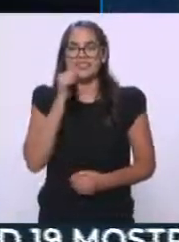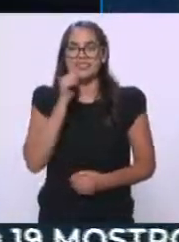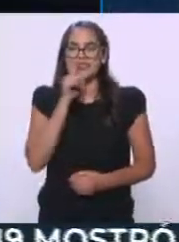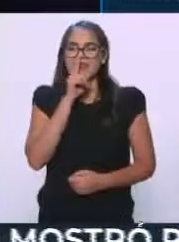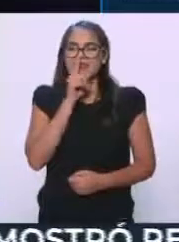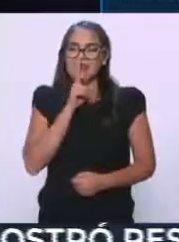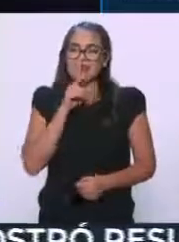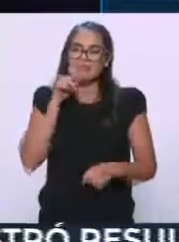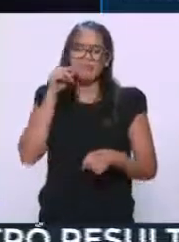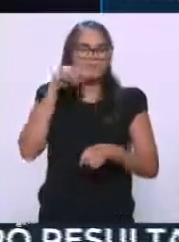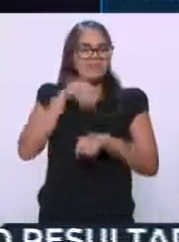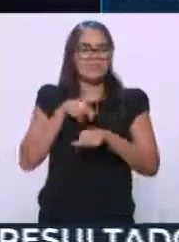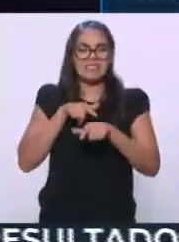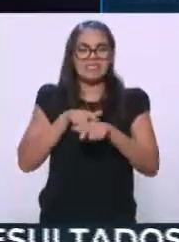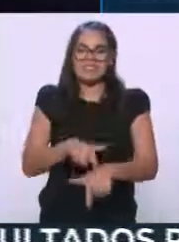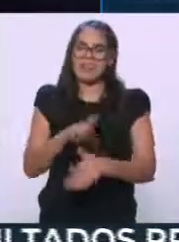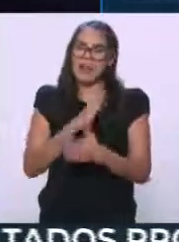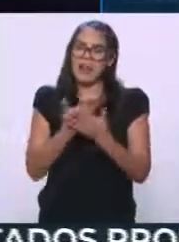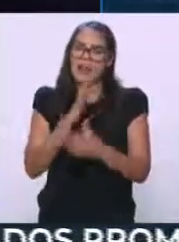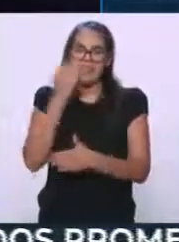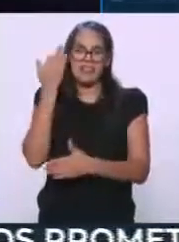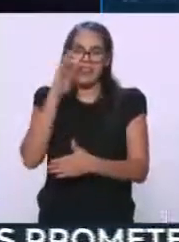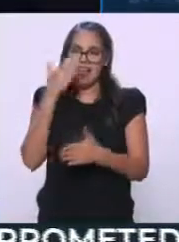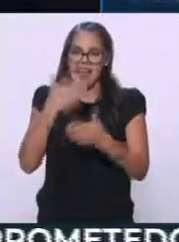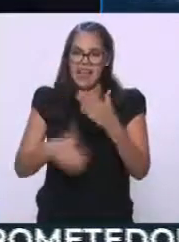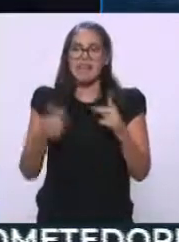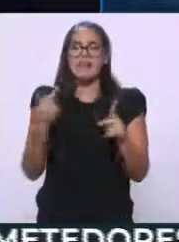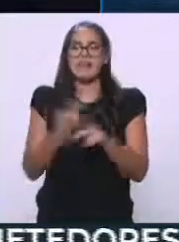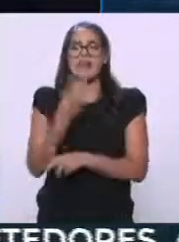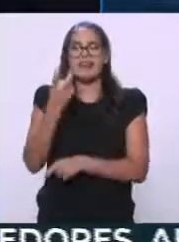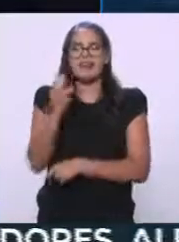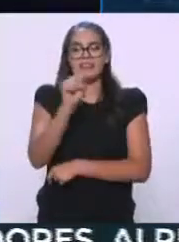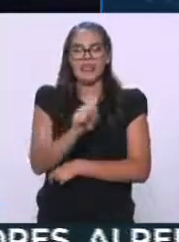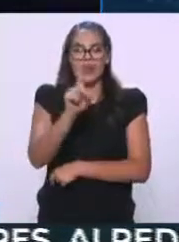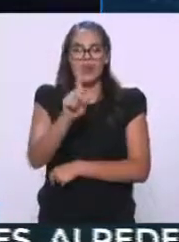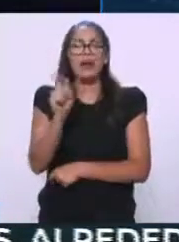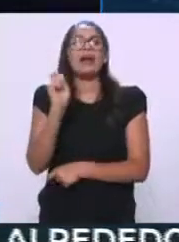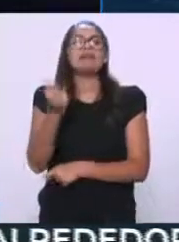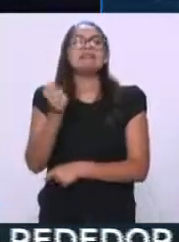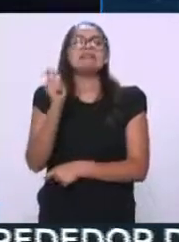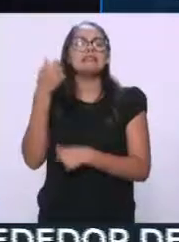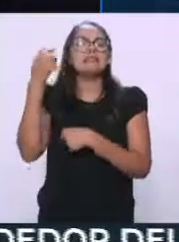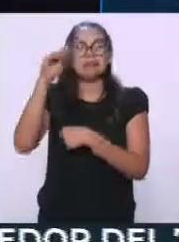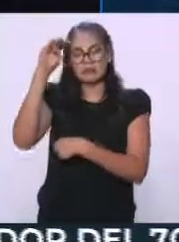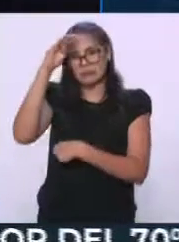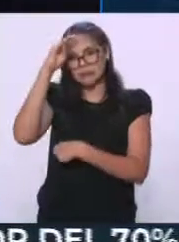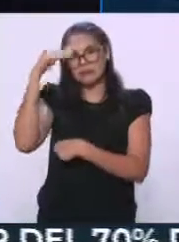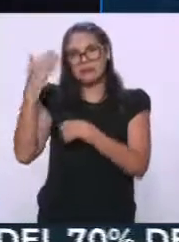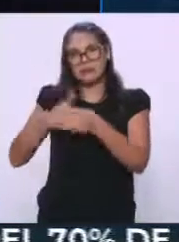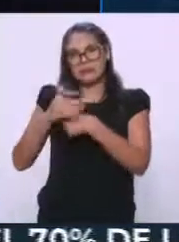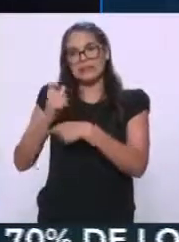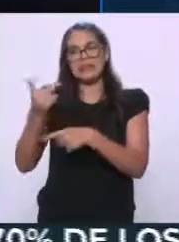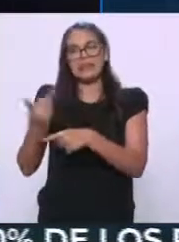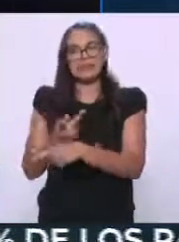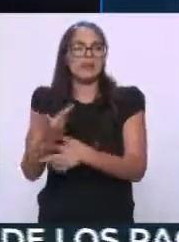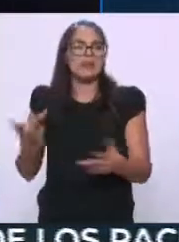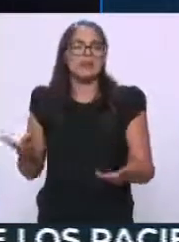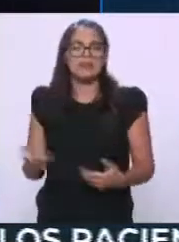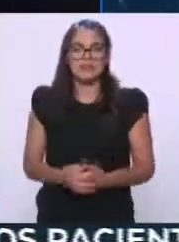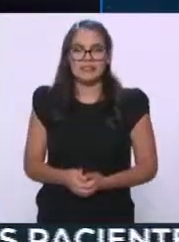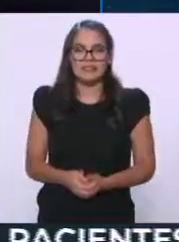tizna. Ya se nos acaba el tiempo, pero Alberto, bueno, ¿qué esperamos para este fin de semana? Tú casi siempre le atinas a las predicciones. Tenemos 30 segundos.